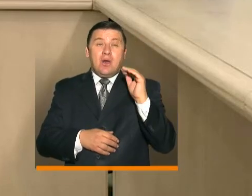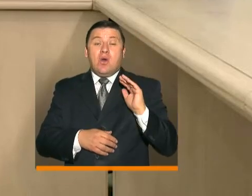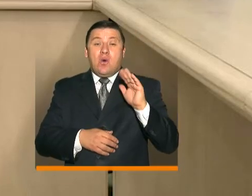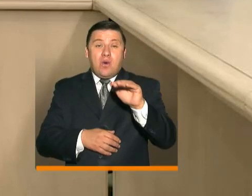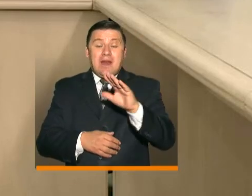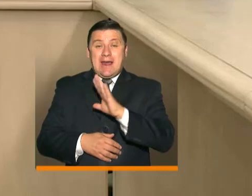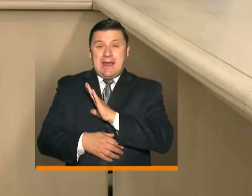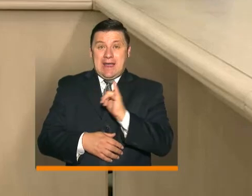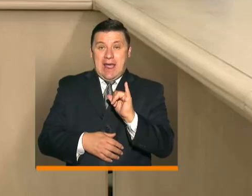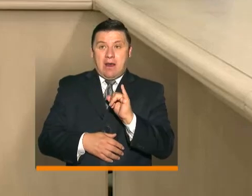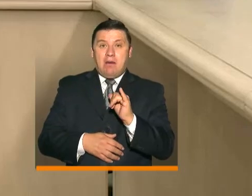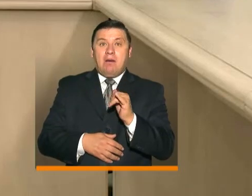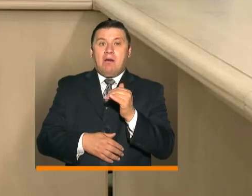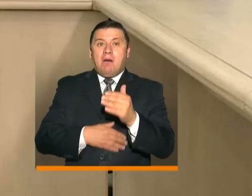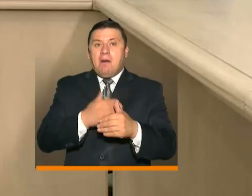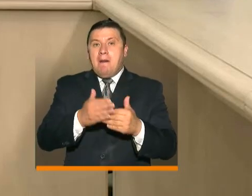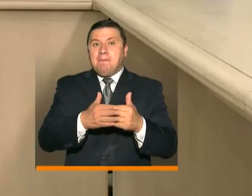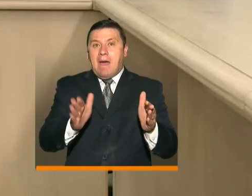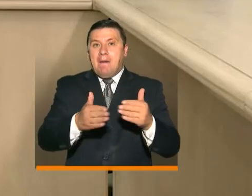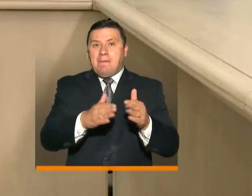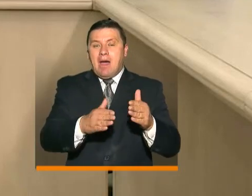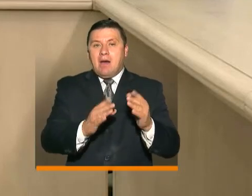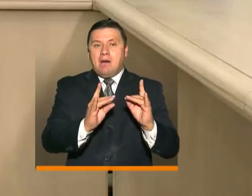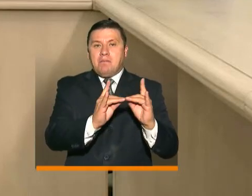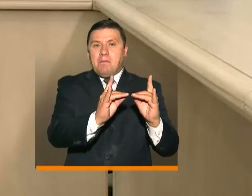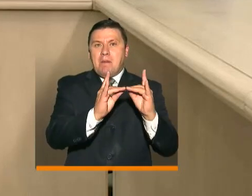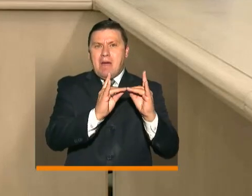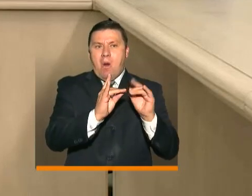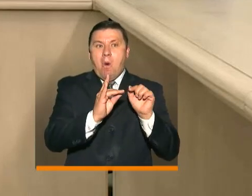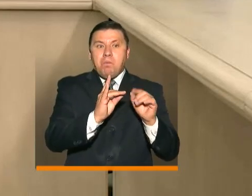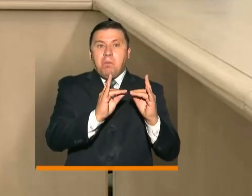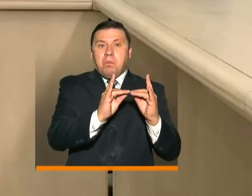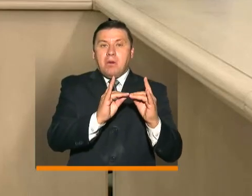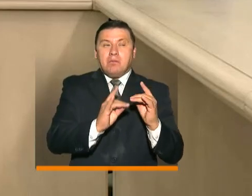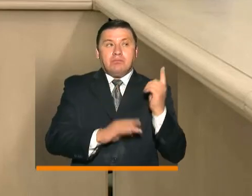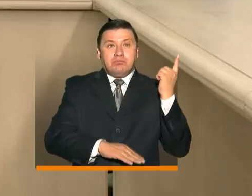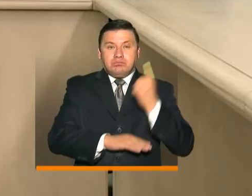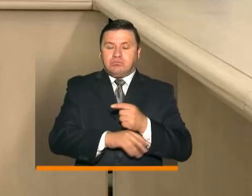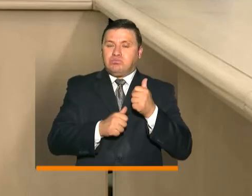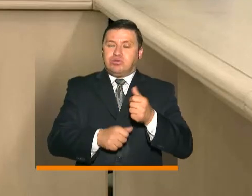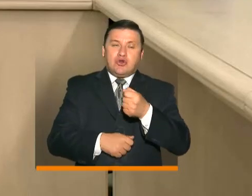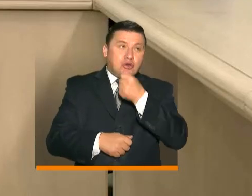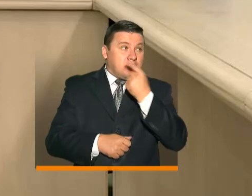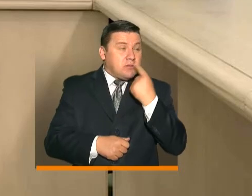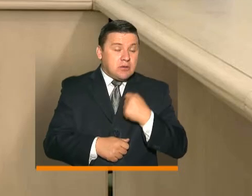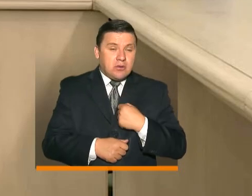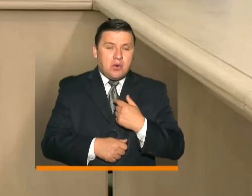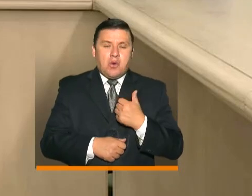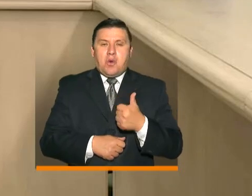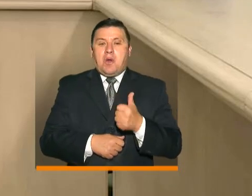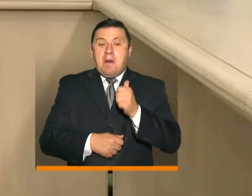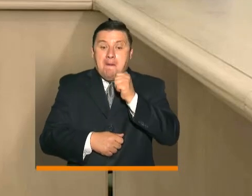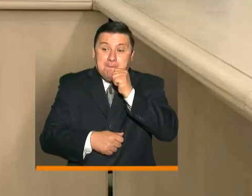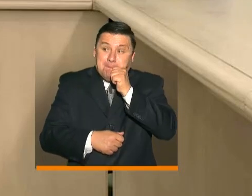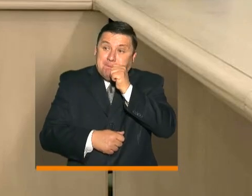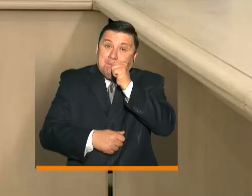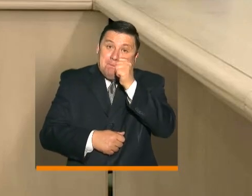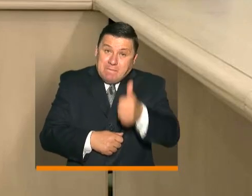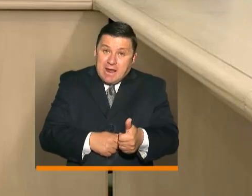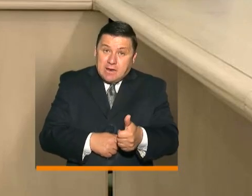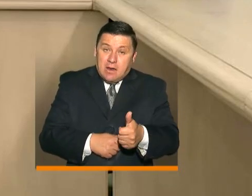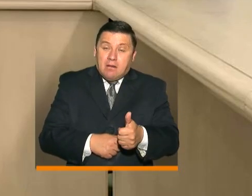Buenaventura y Cali hagan la ampliación de unidad de cuidados intensivos. Usted nos da la excelente noticia de que mañana